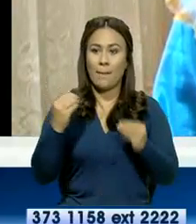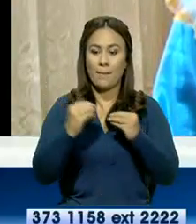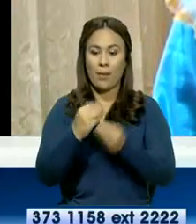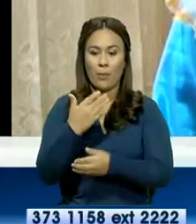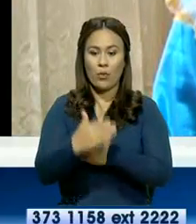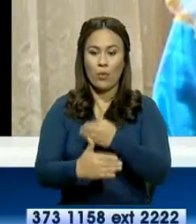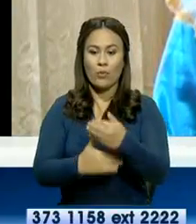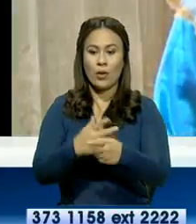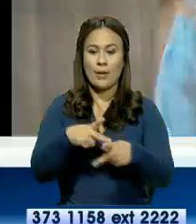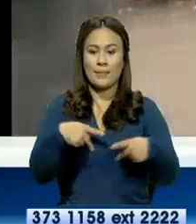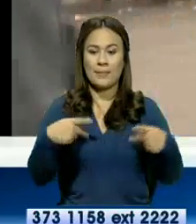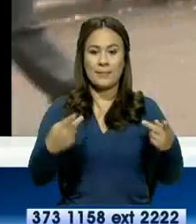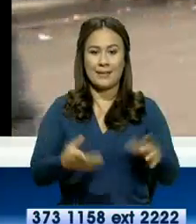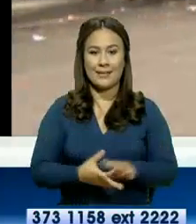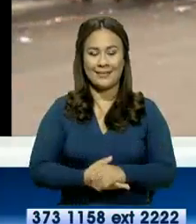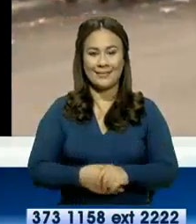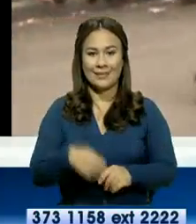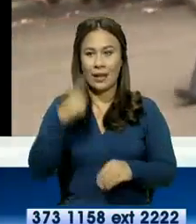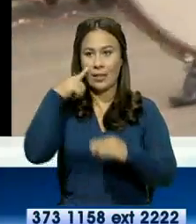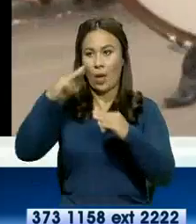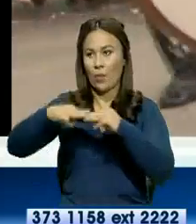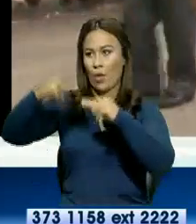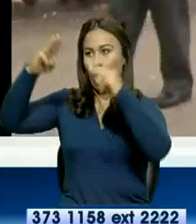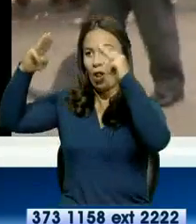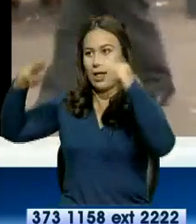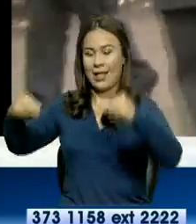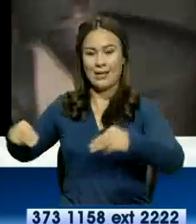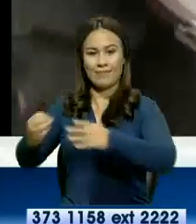con ese coloso.